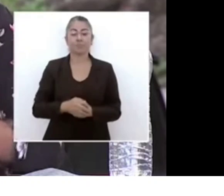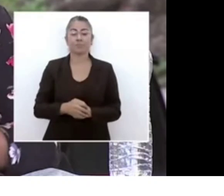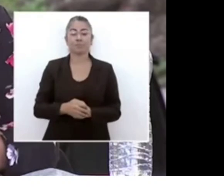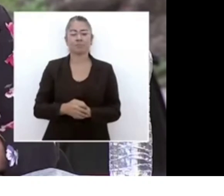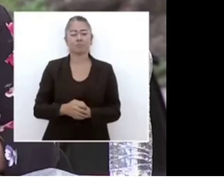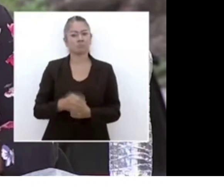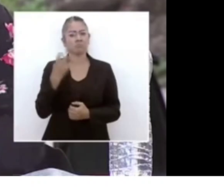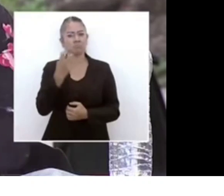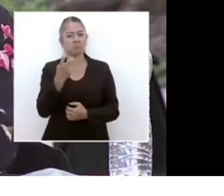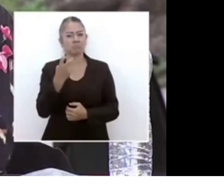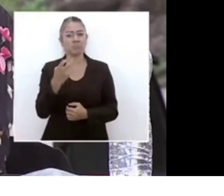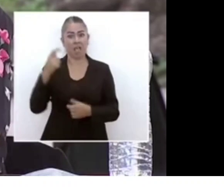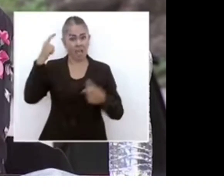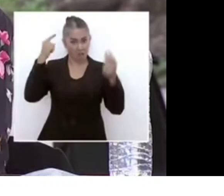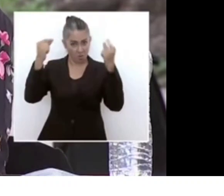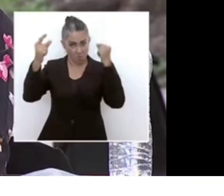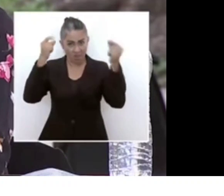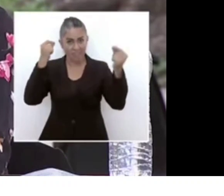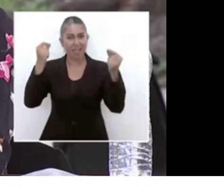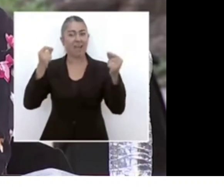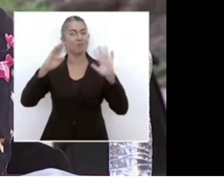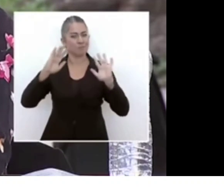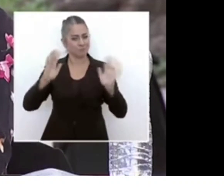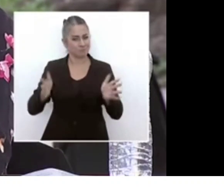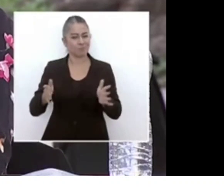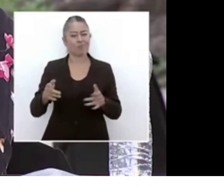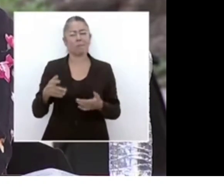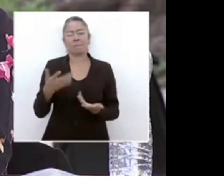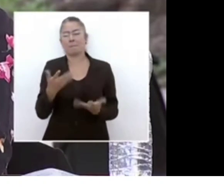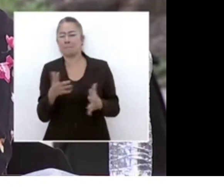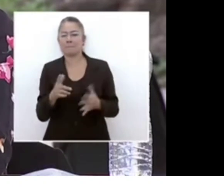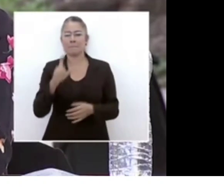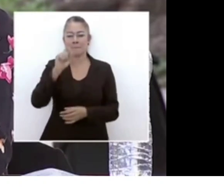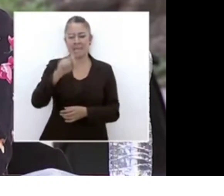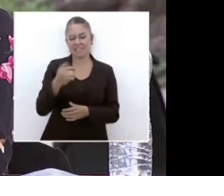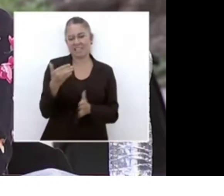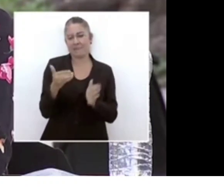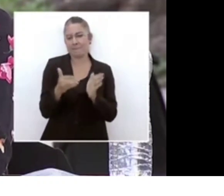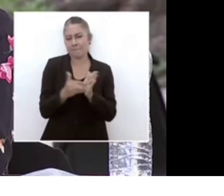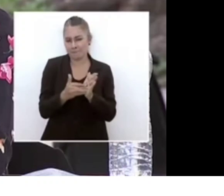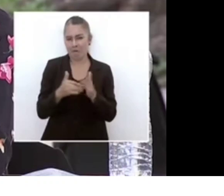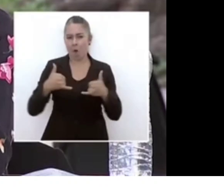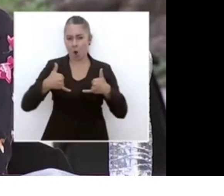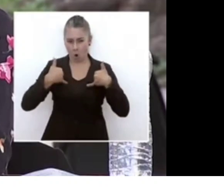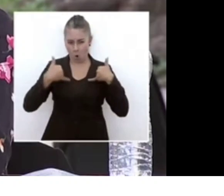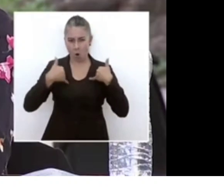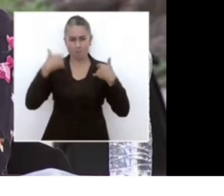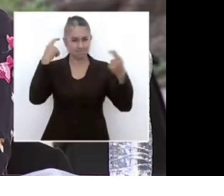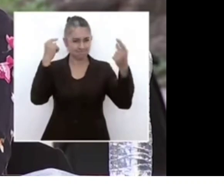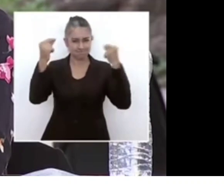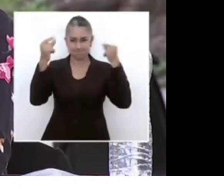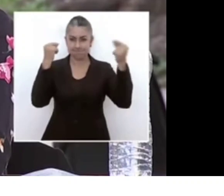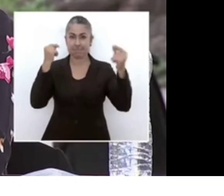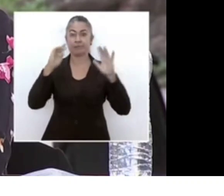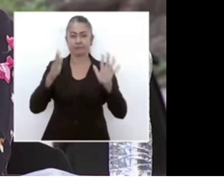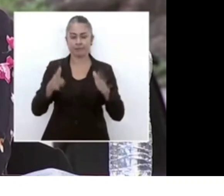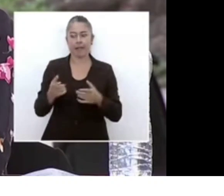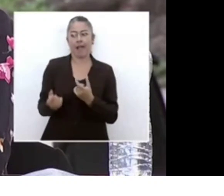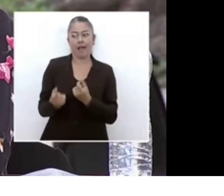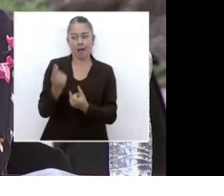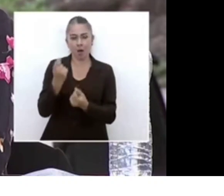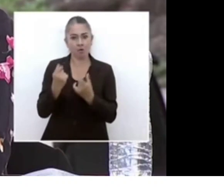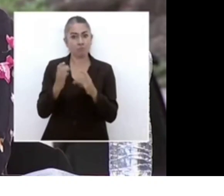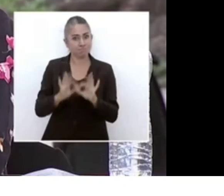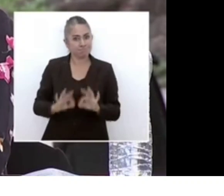han venido graduando y egresando cerca de 20.000 jóvenes, de los cuales hay que destacar que un porcentaje